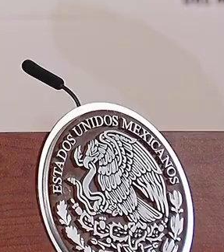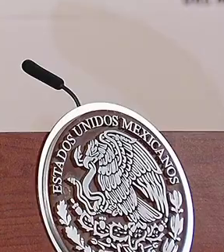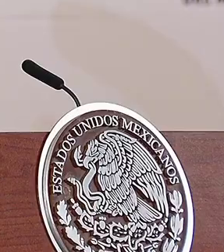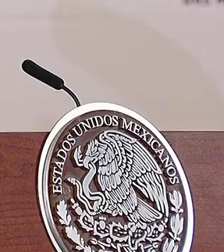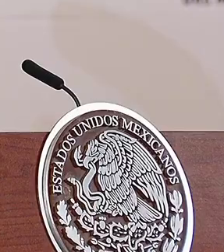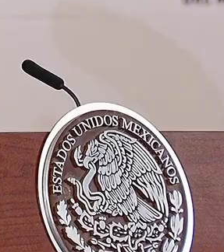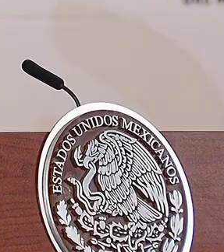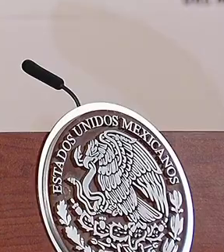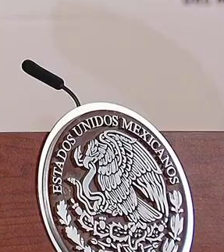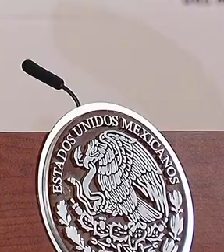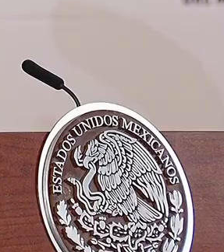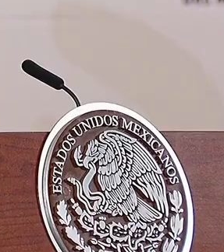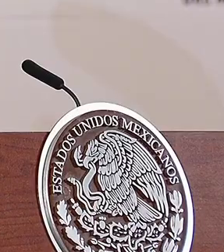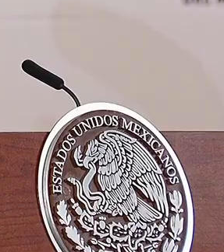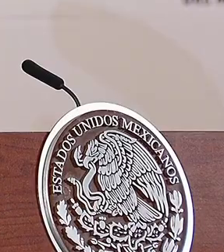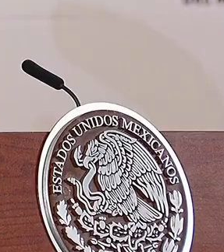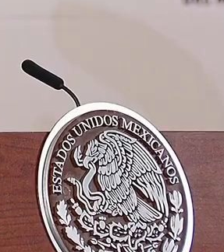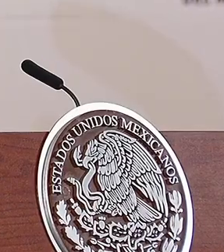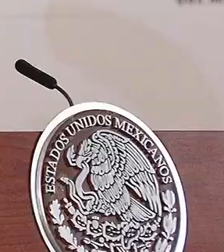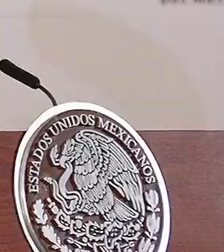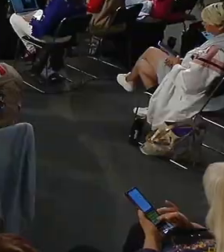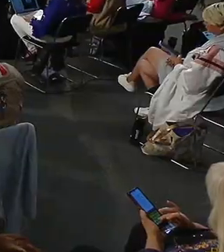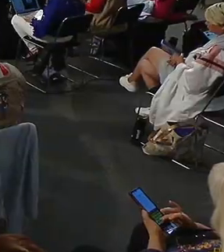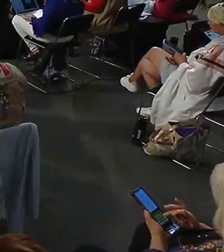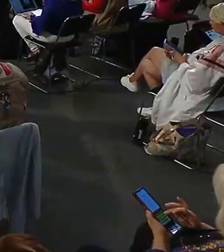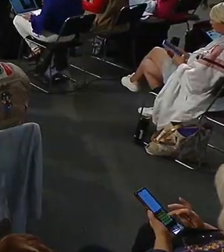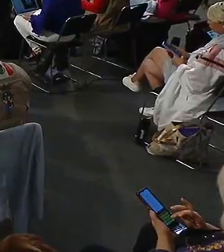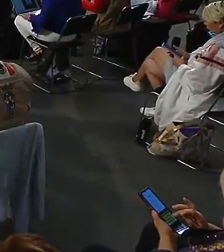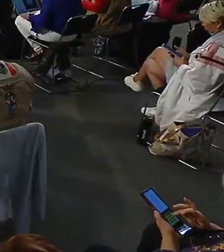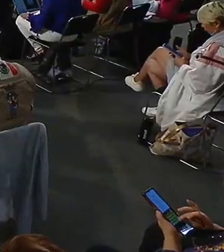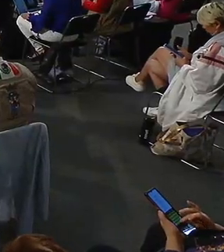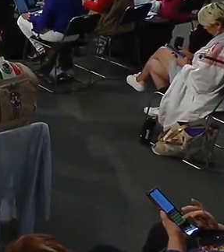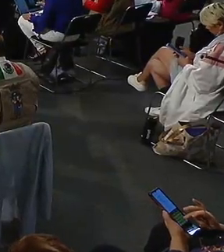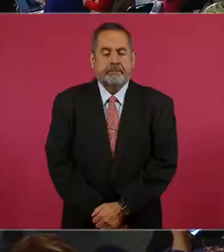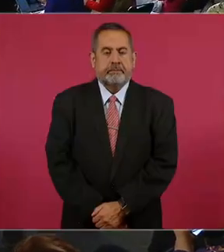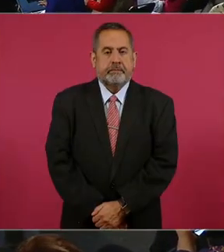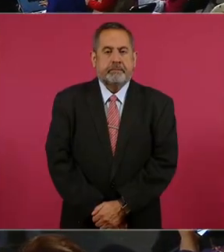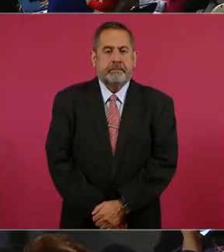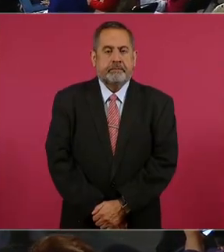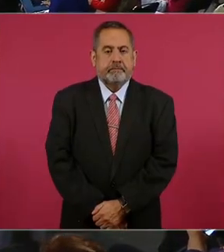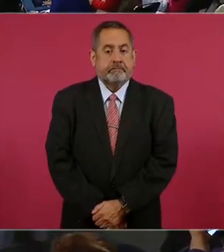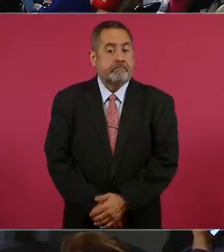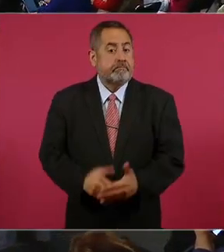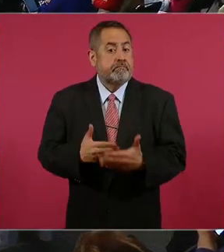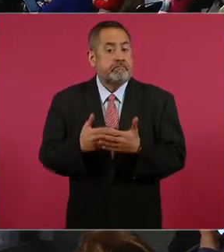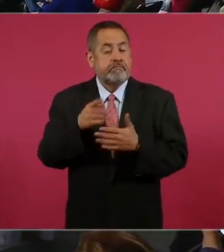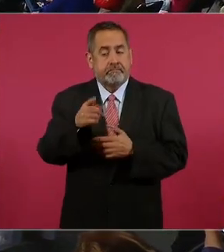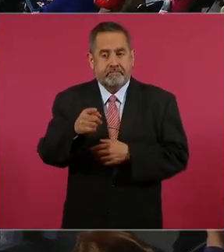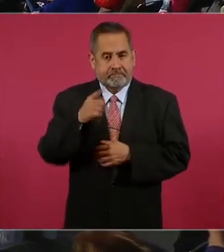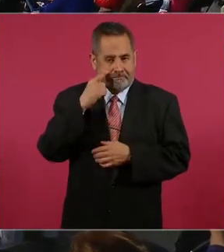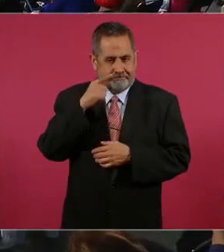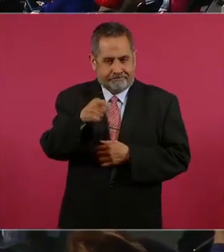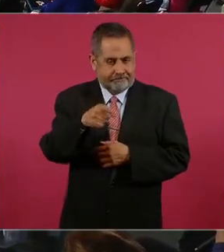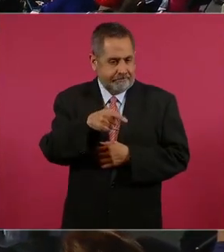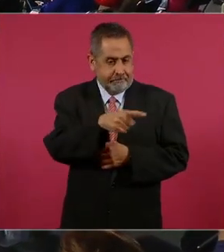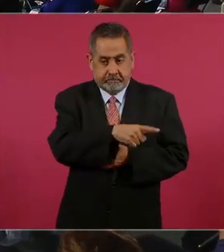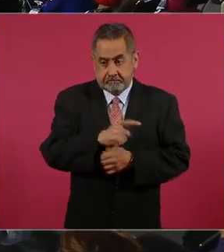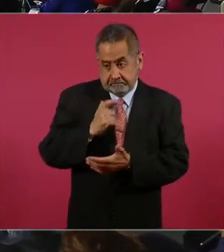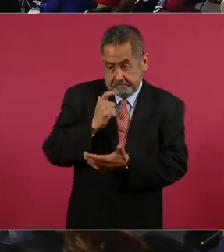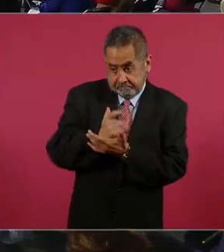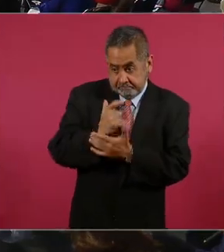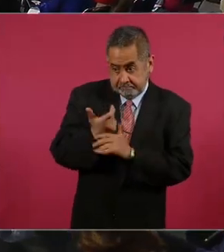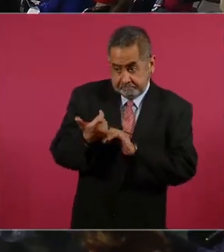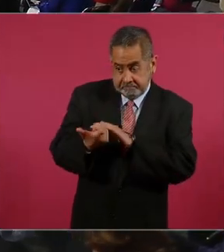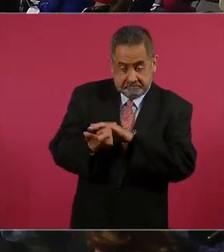ahora una de mis iniciativas de reforma es convertir la extorsión en delito grave